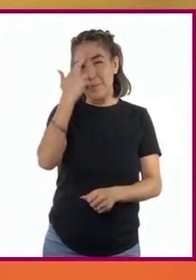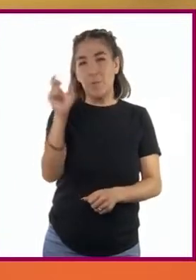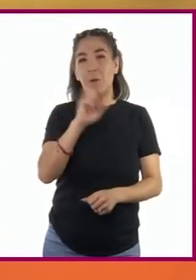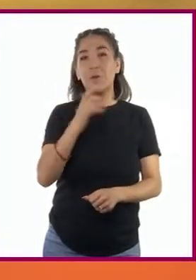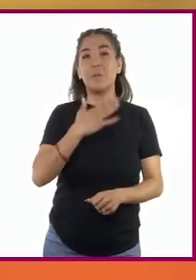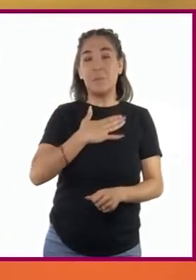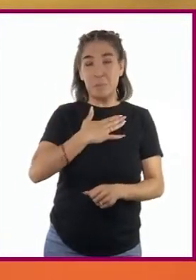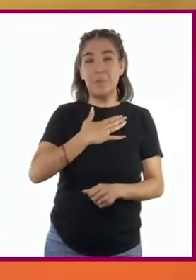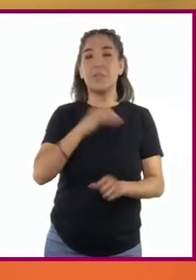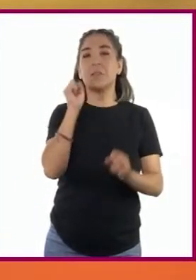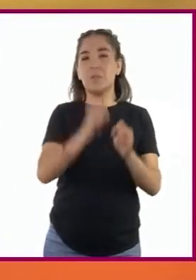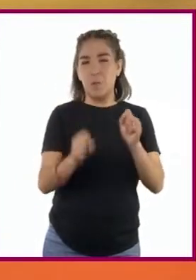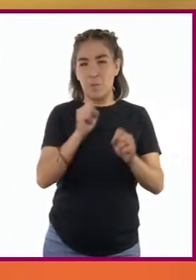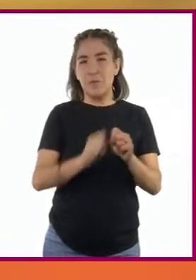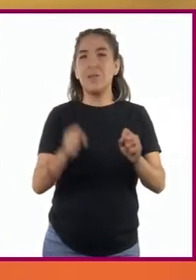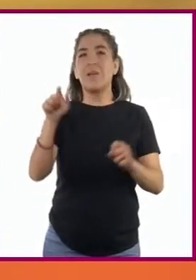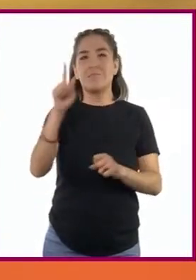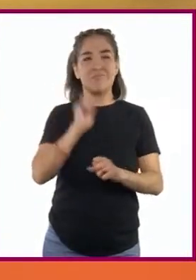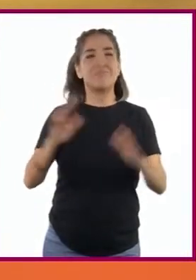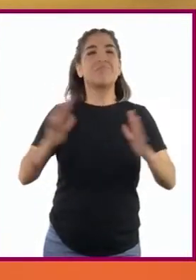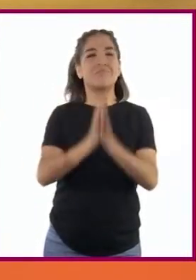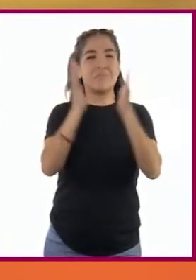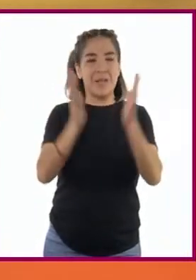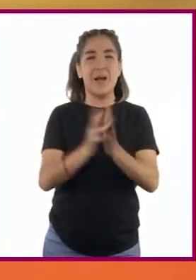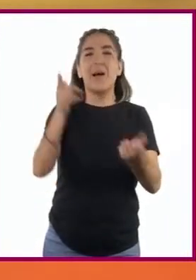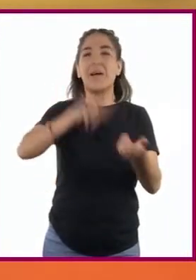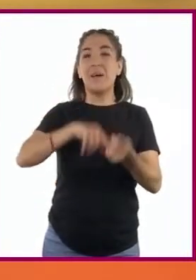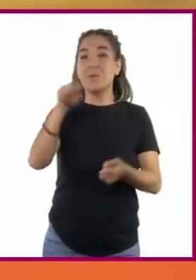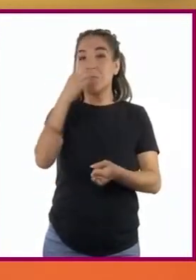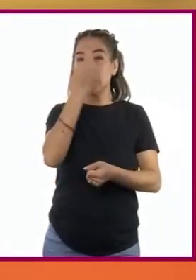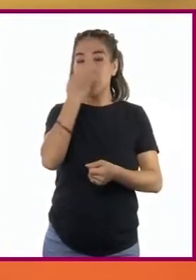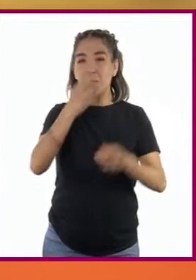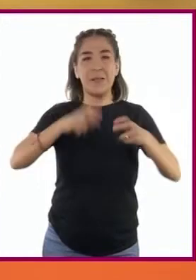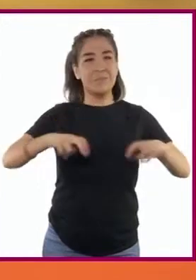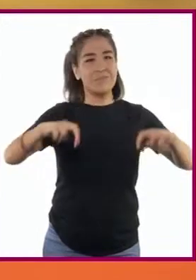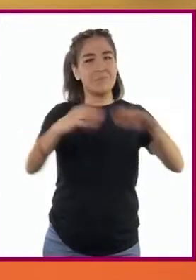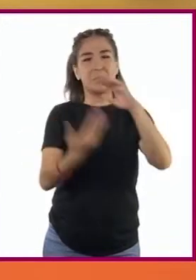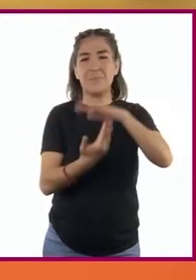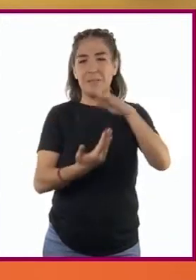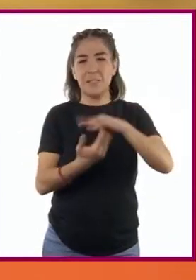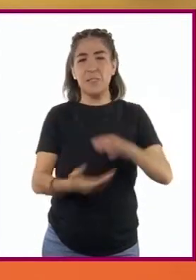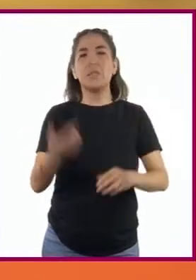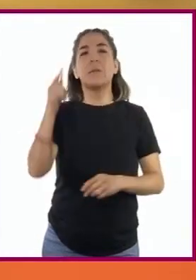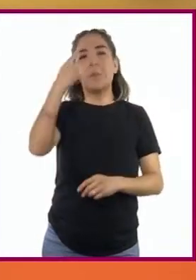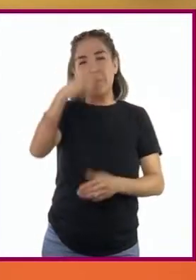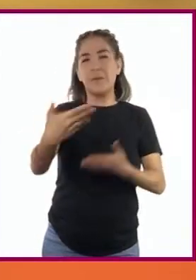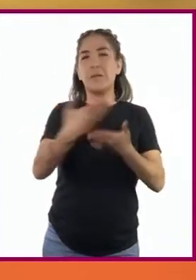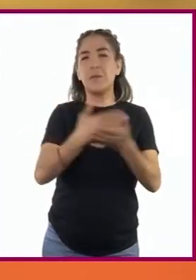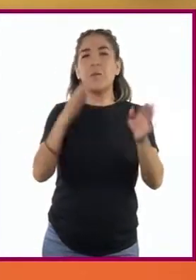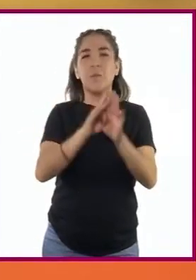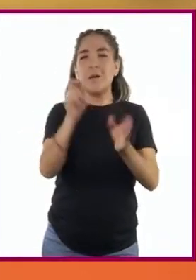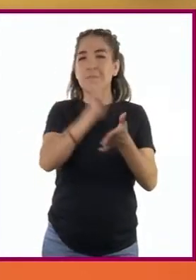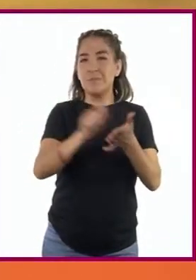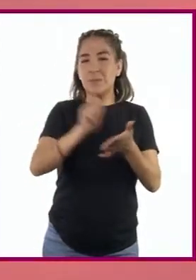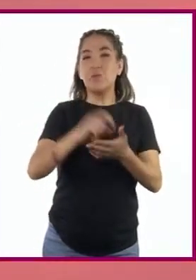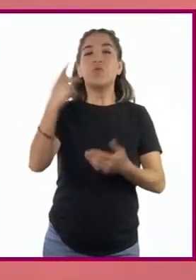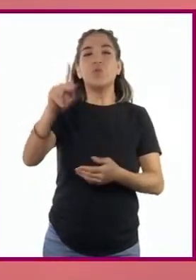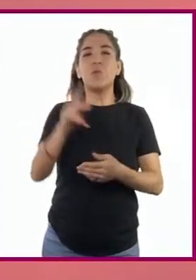sobrina participó en una mesa redonda en su escuela y me pidió ayuda para ajustar las notas de sus